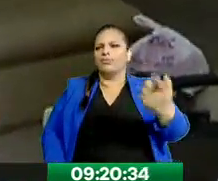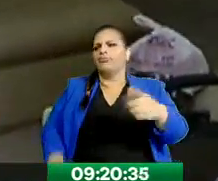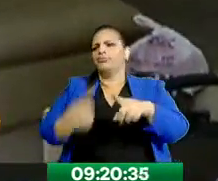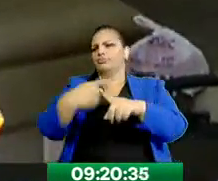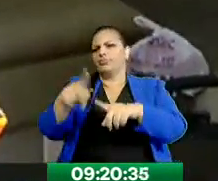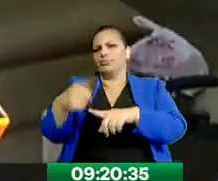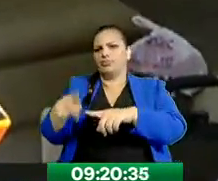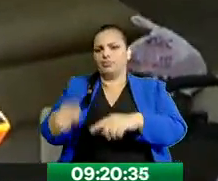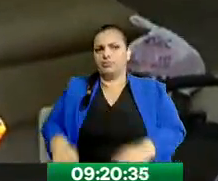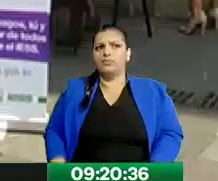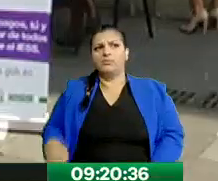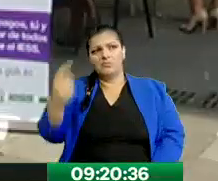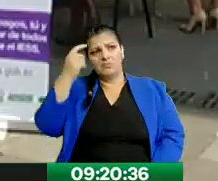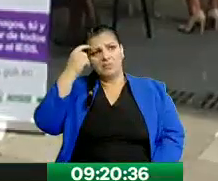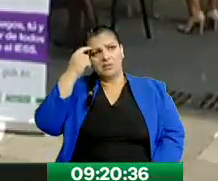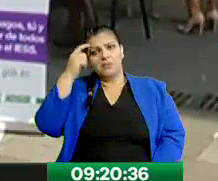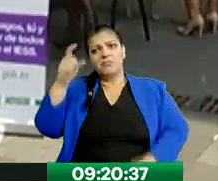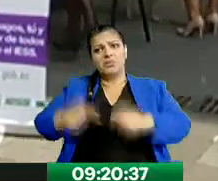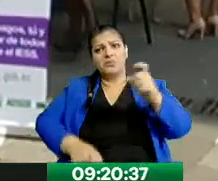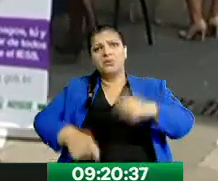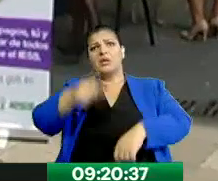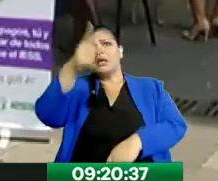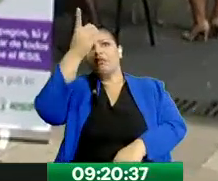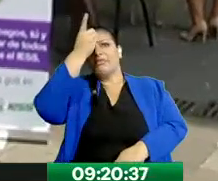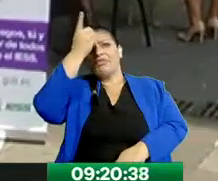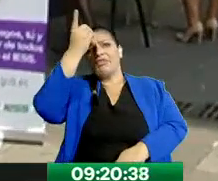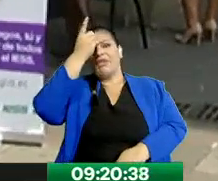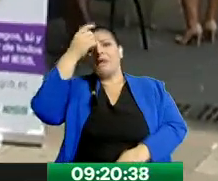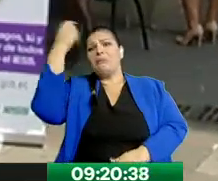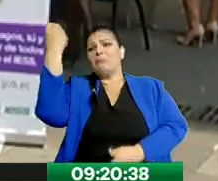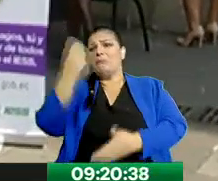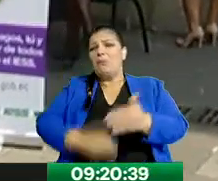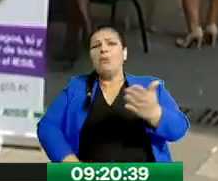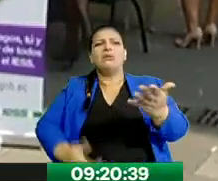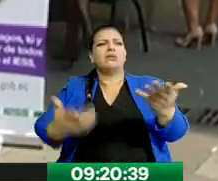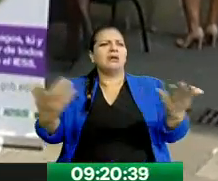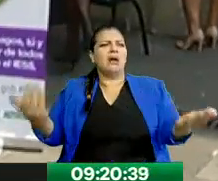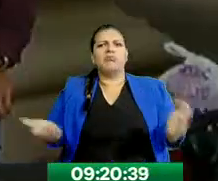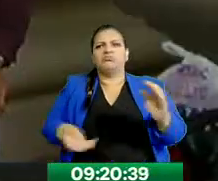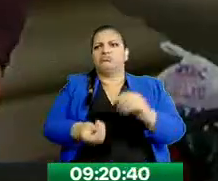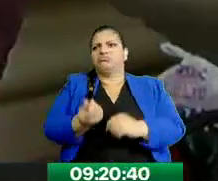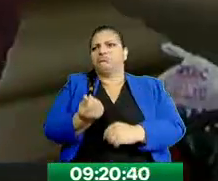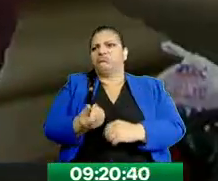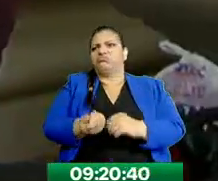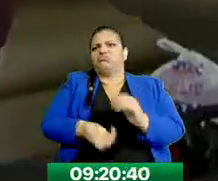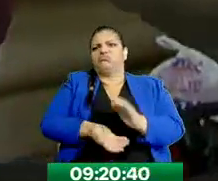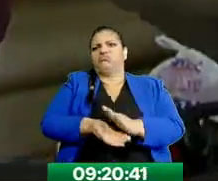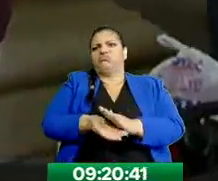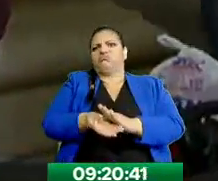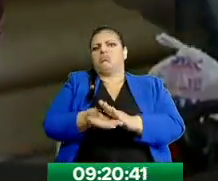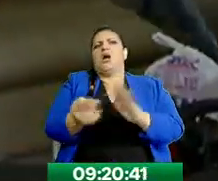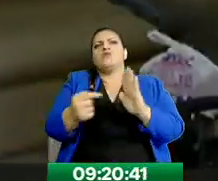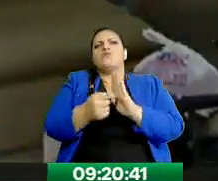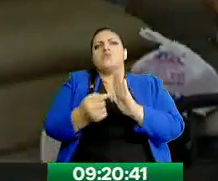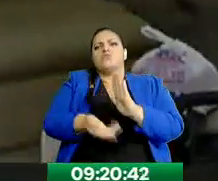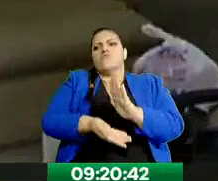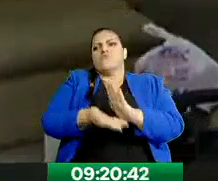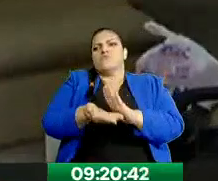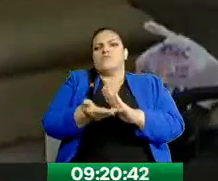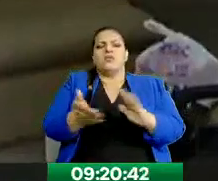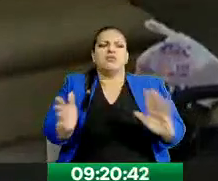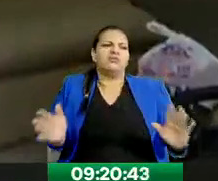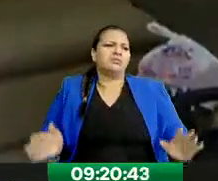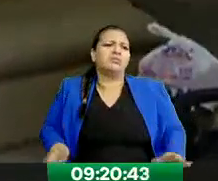acceder al beneficio de la reducción de intereses. Justamente nos encontramos ahorita en la primera etapa, que ya está por culminar el 18 de noviembre, en el cual